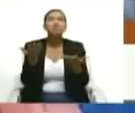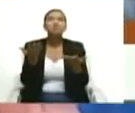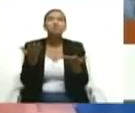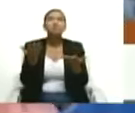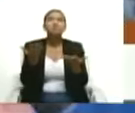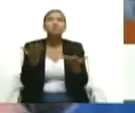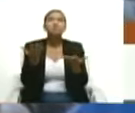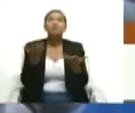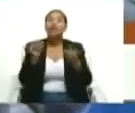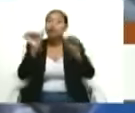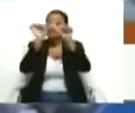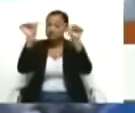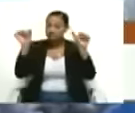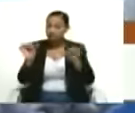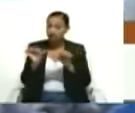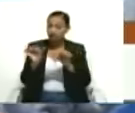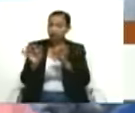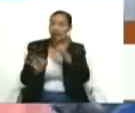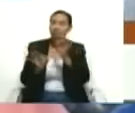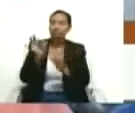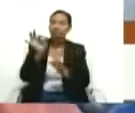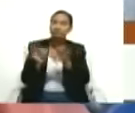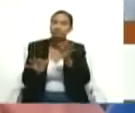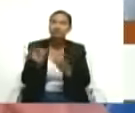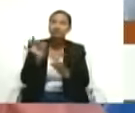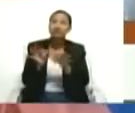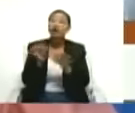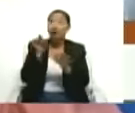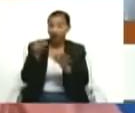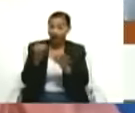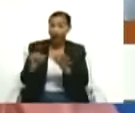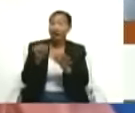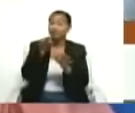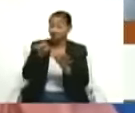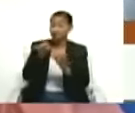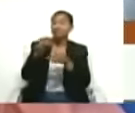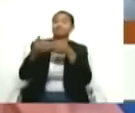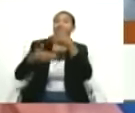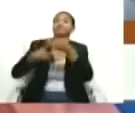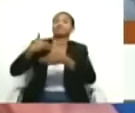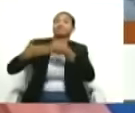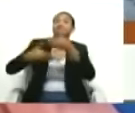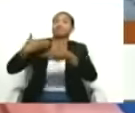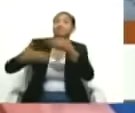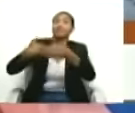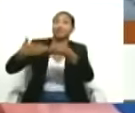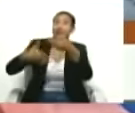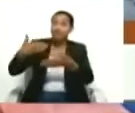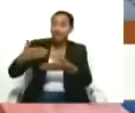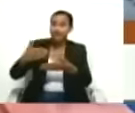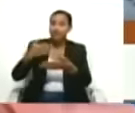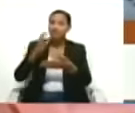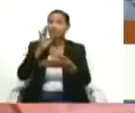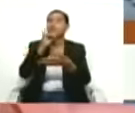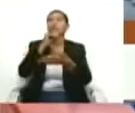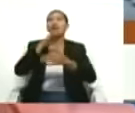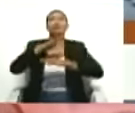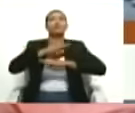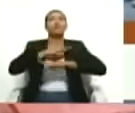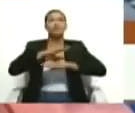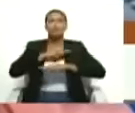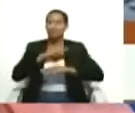con el sistema de justicia, donde se han dado avances, pero no es suficiente. Lo digo aquí frente a